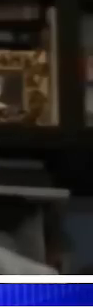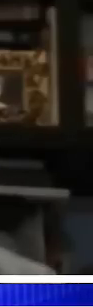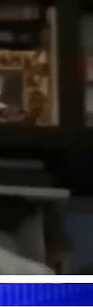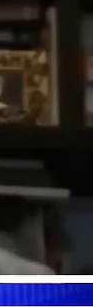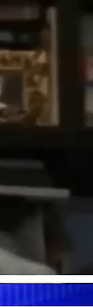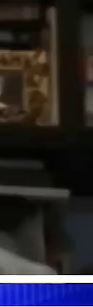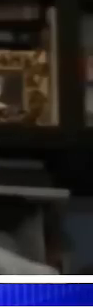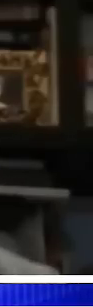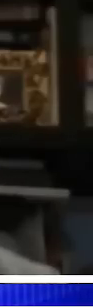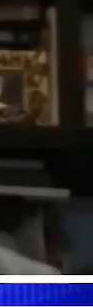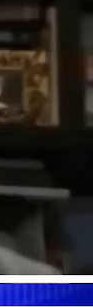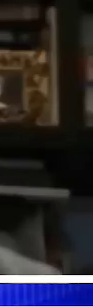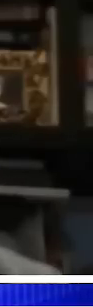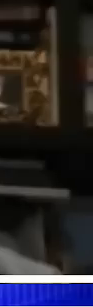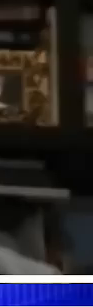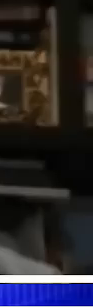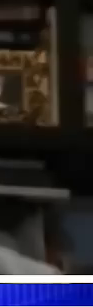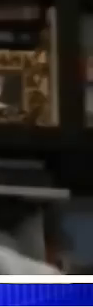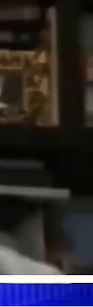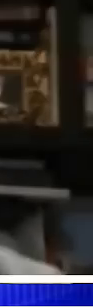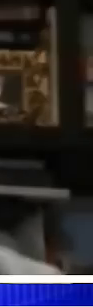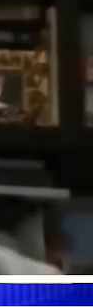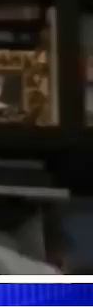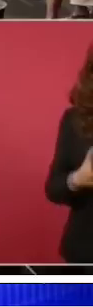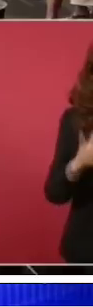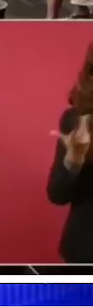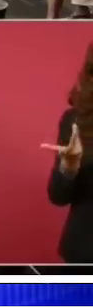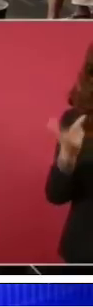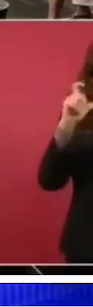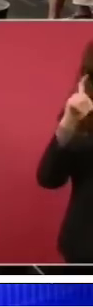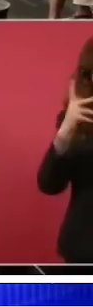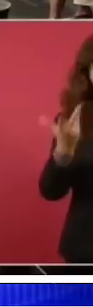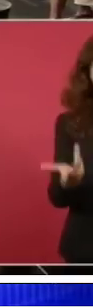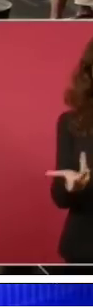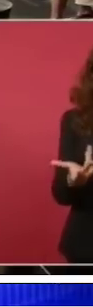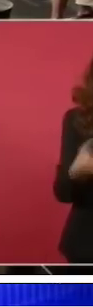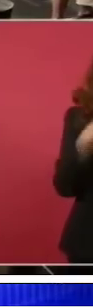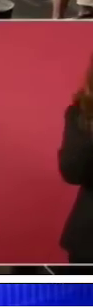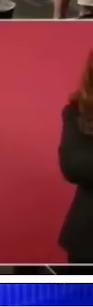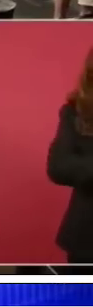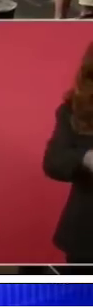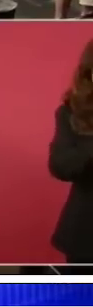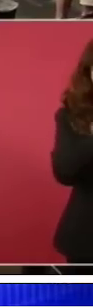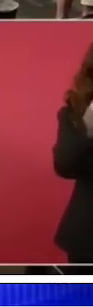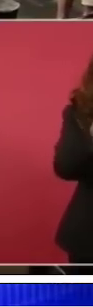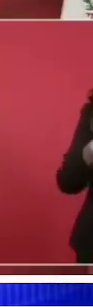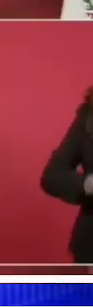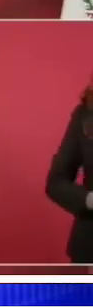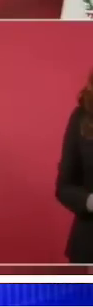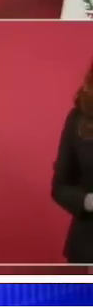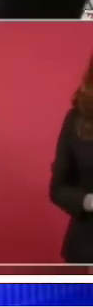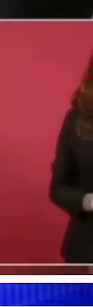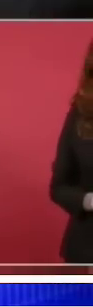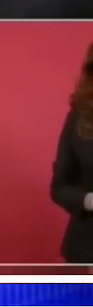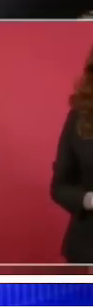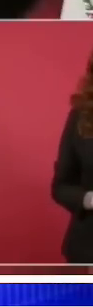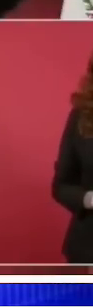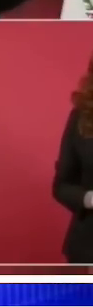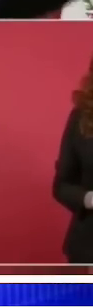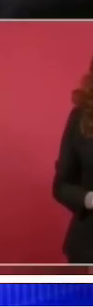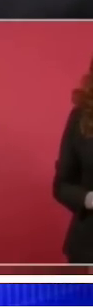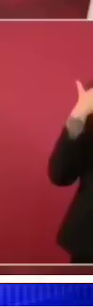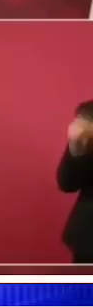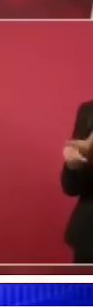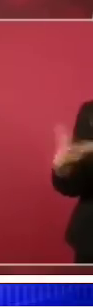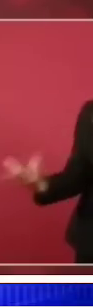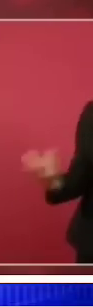señores Aquí está Monreal y la denuncia que existe Es que está trabajando con estas corporaciones el presidente hizo estas precisiones que